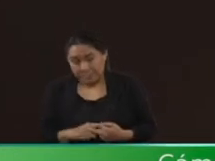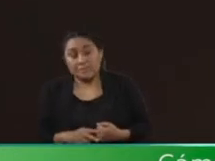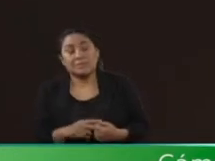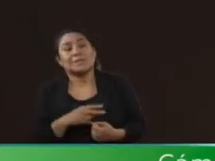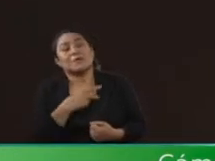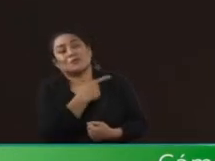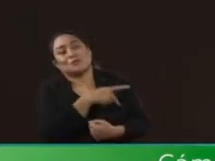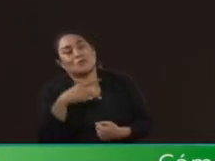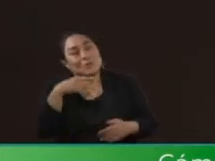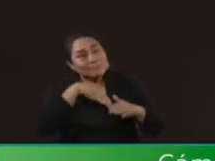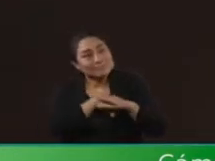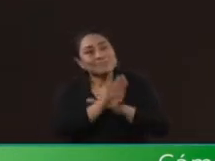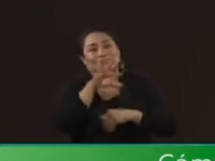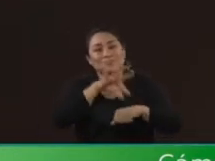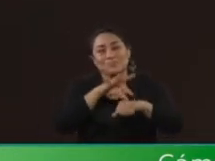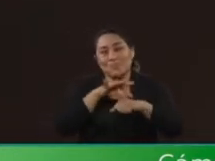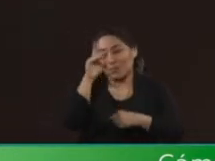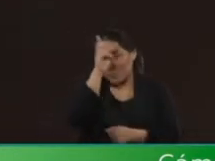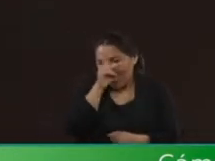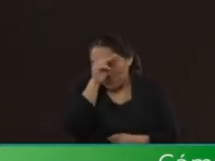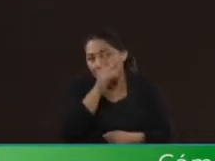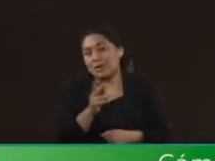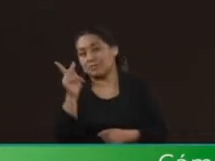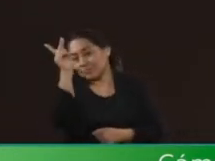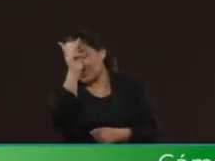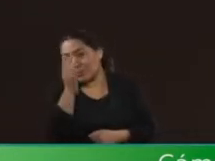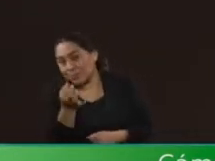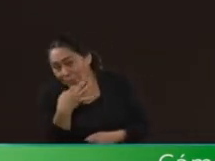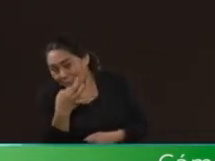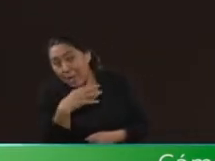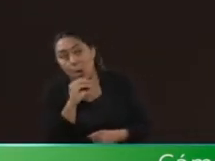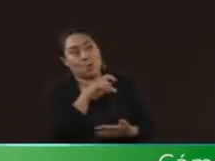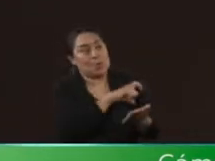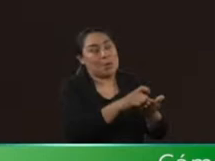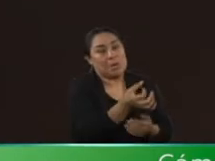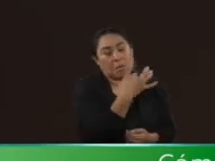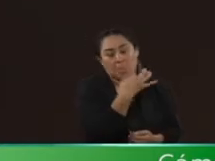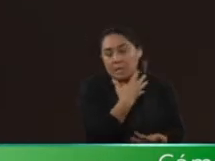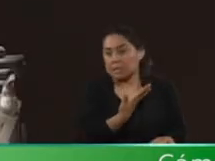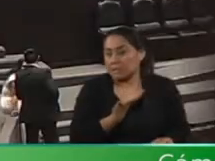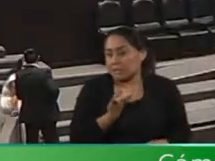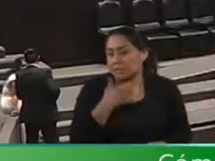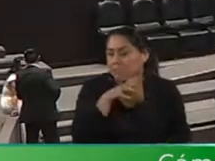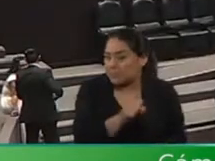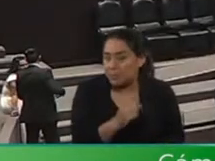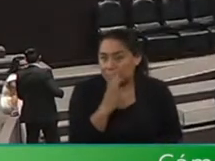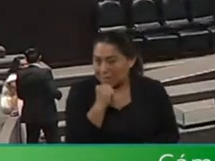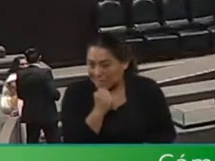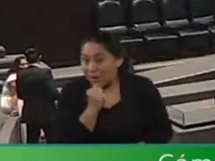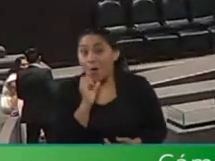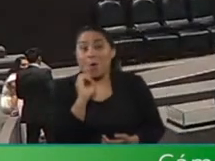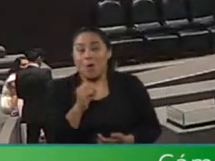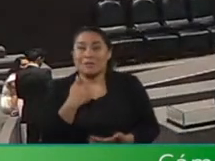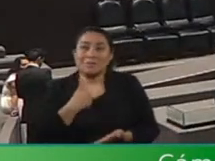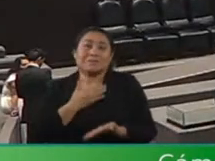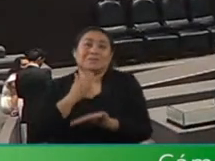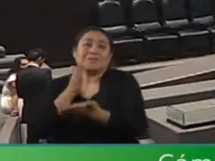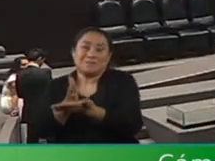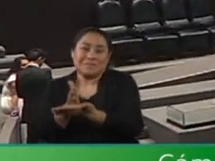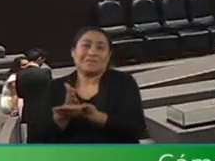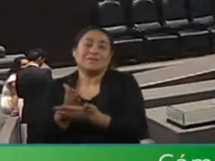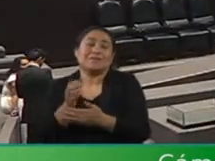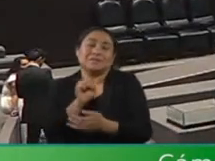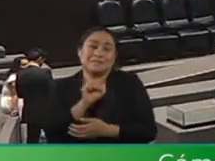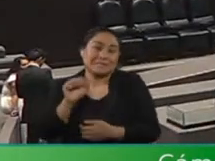acceso a consultas psicológicas psiquiátricas o medicamentos es inac incluso cuando buscan ayuda en el sistema